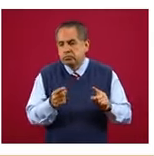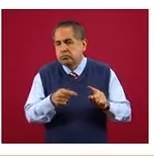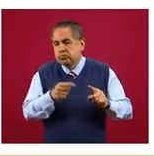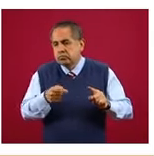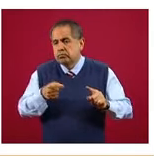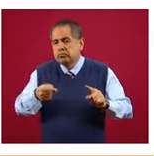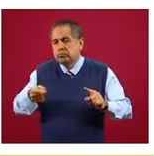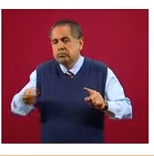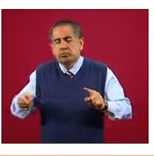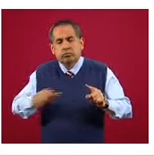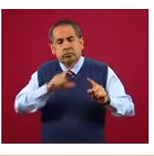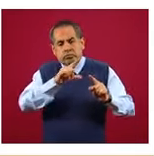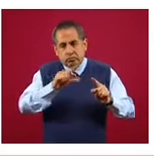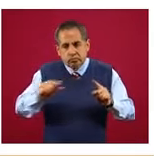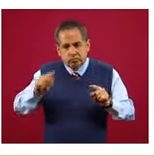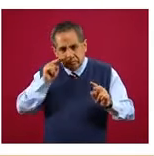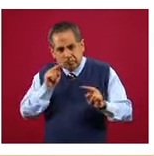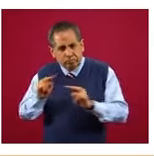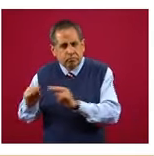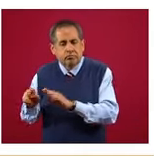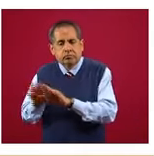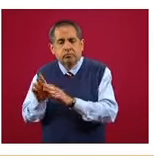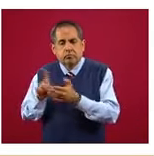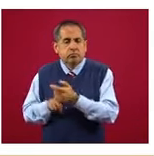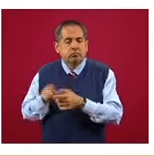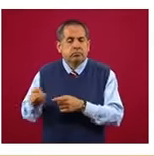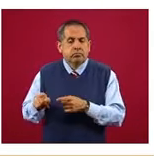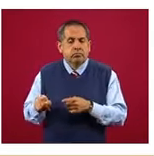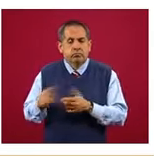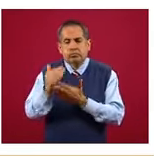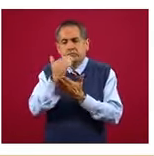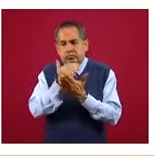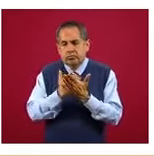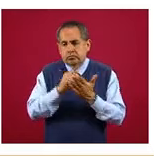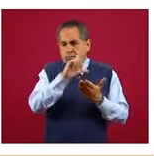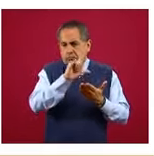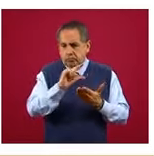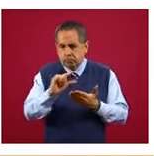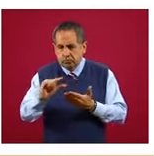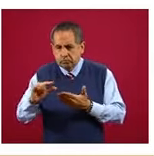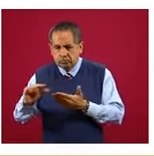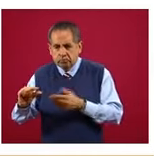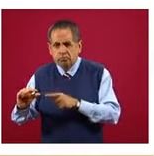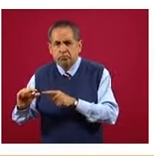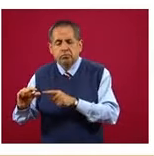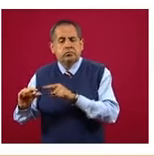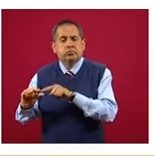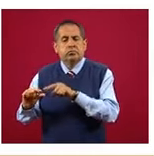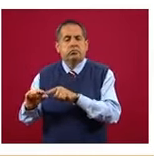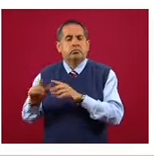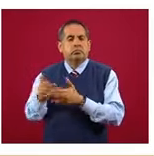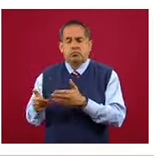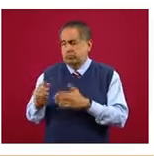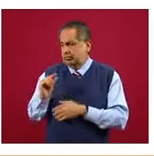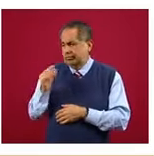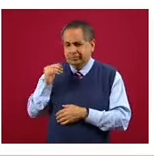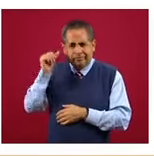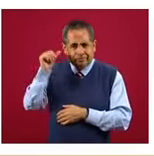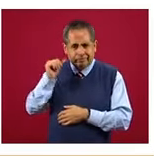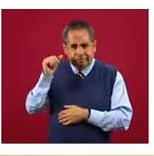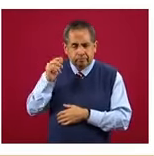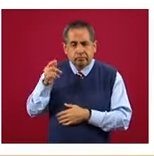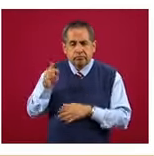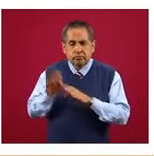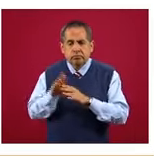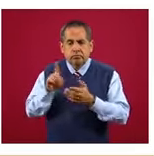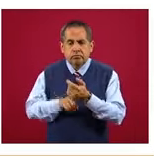fuimos avanzando, y es donde podemos ver efectivamente la desaceleración de la epidemia, vemos cómo ya para fines de abril